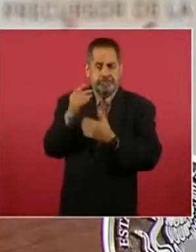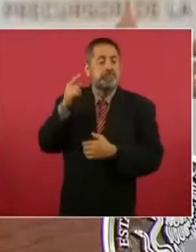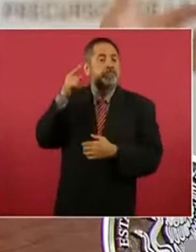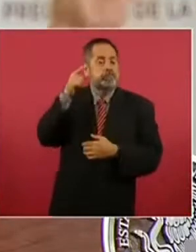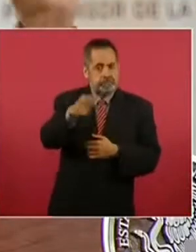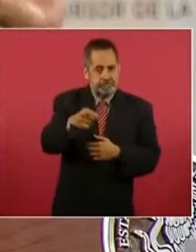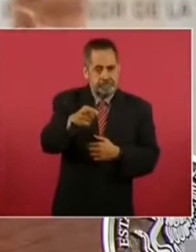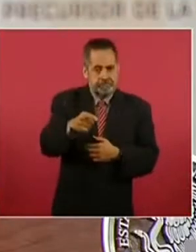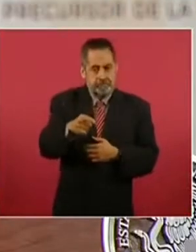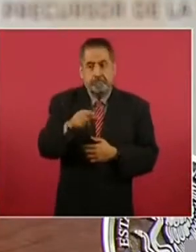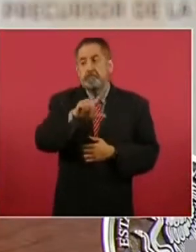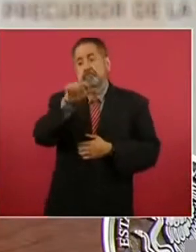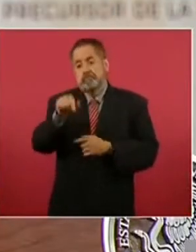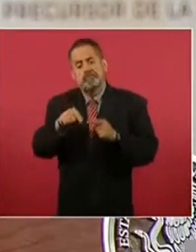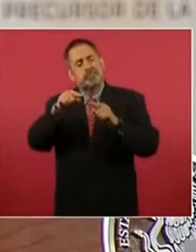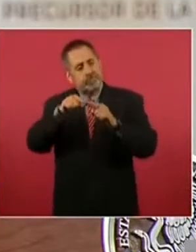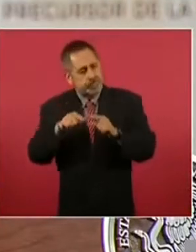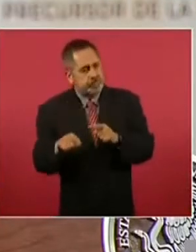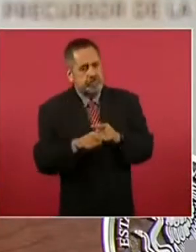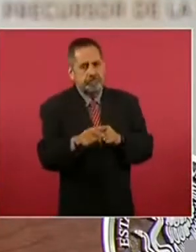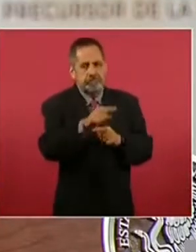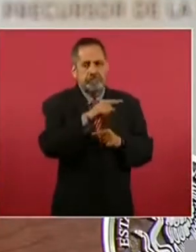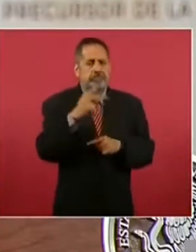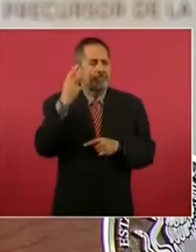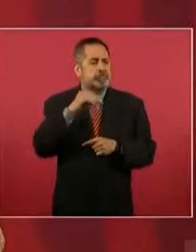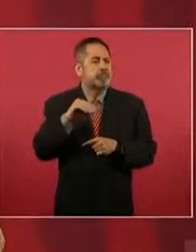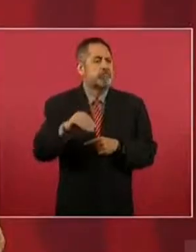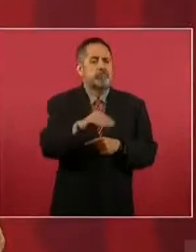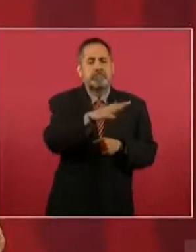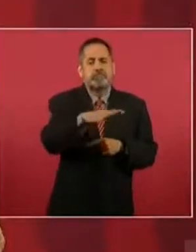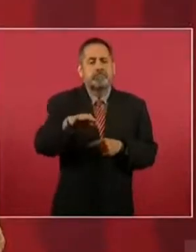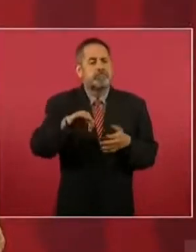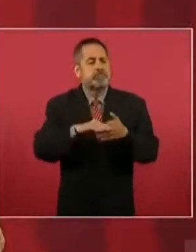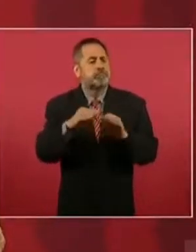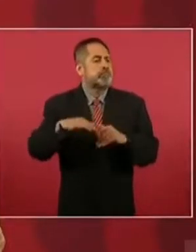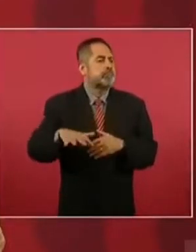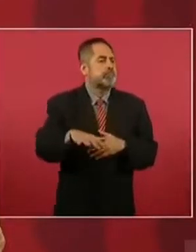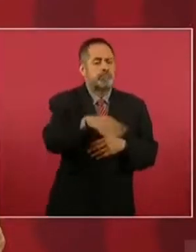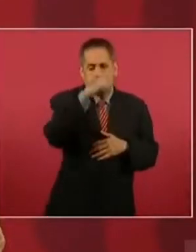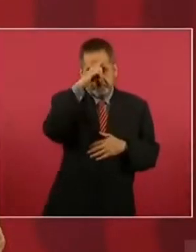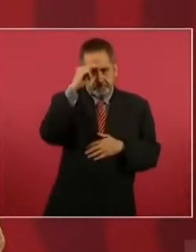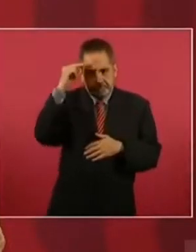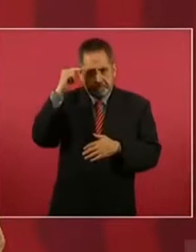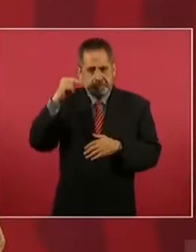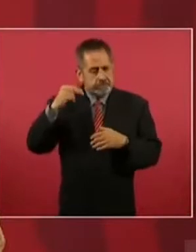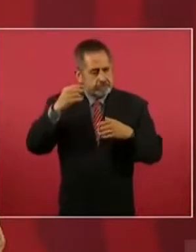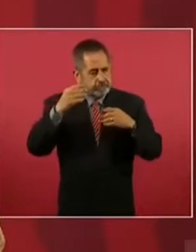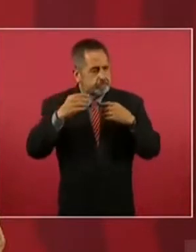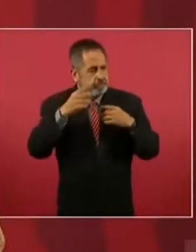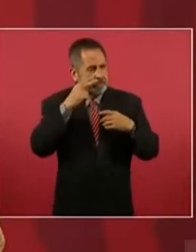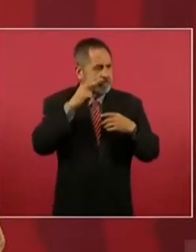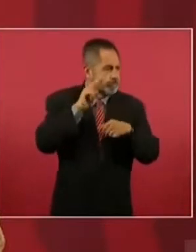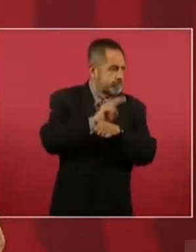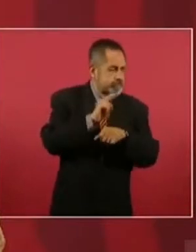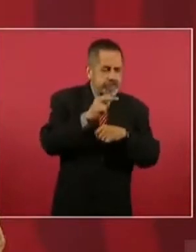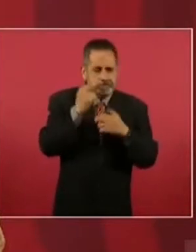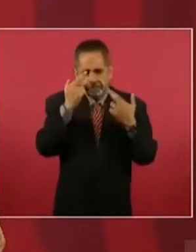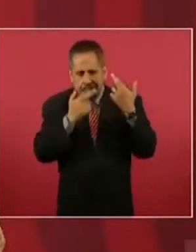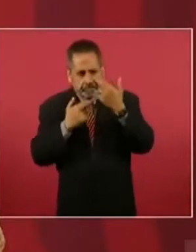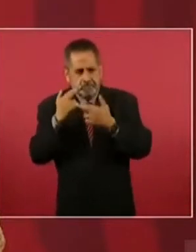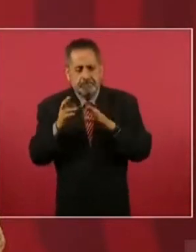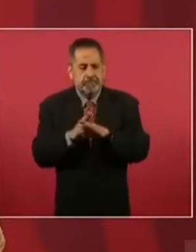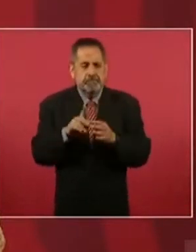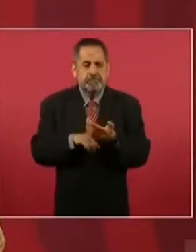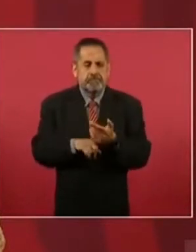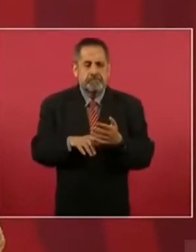de ahí yo ya inicio una gira por toda la costa de Nayarit y vamos a estar en